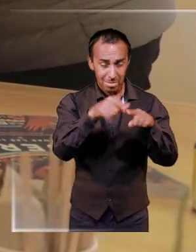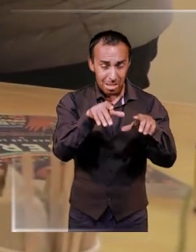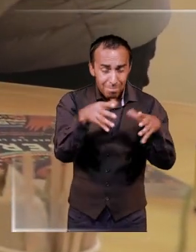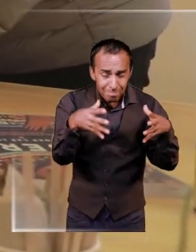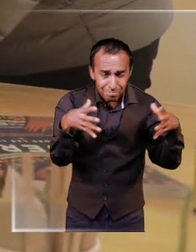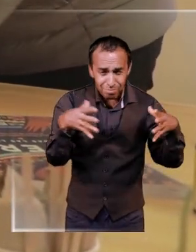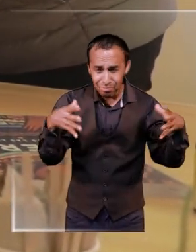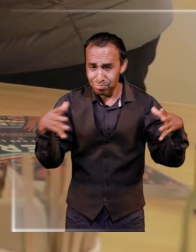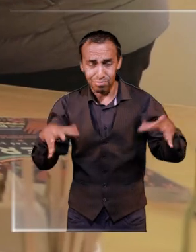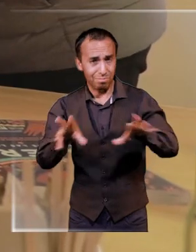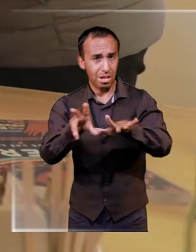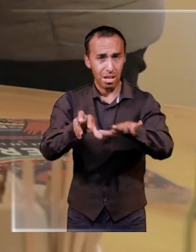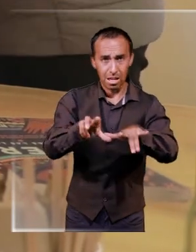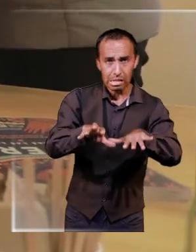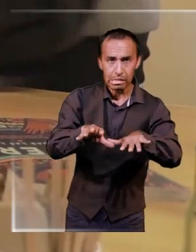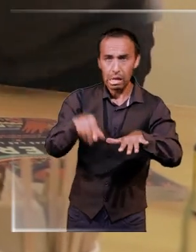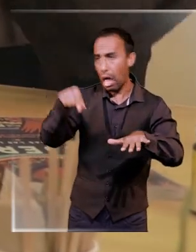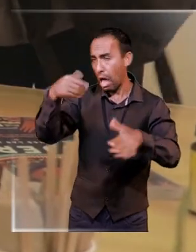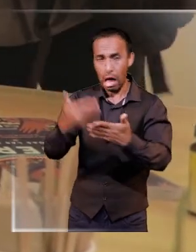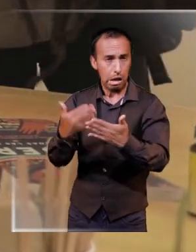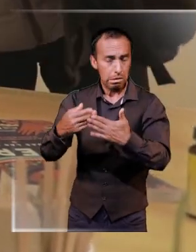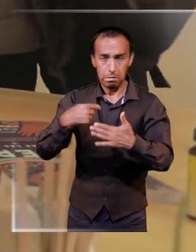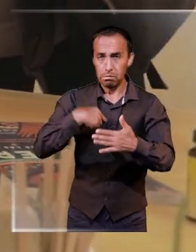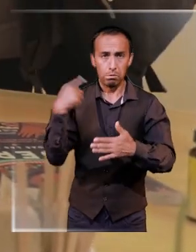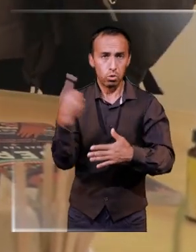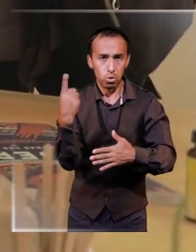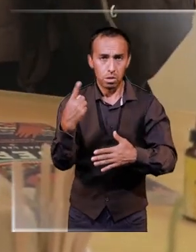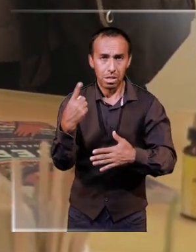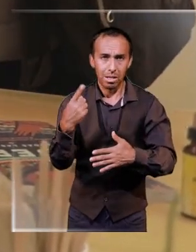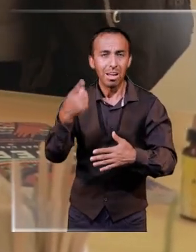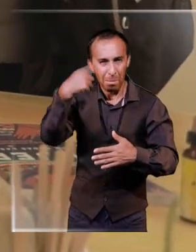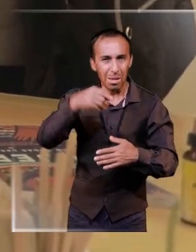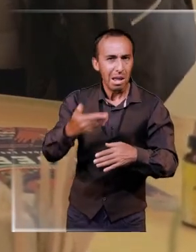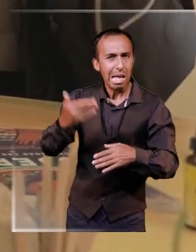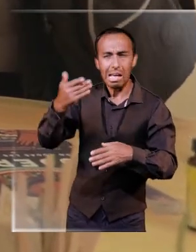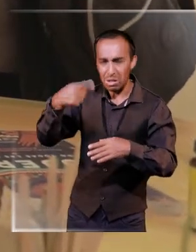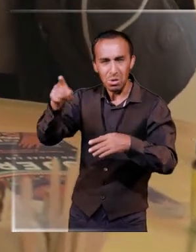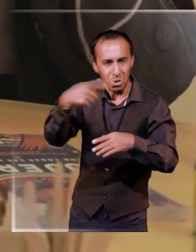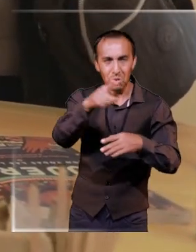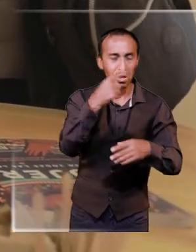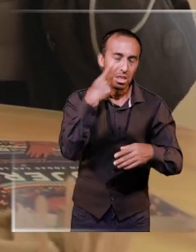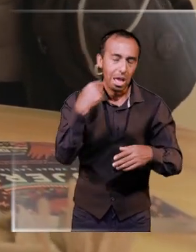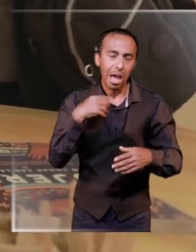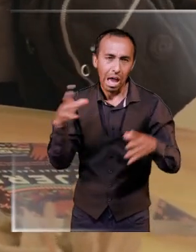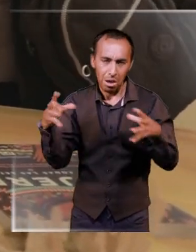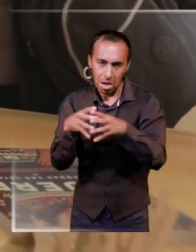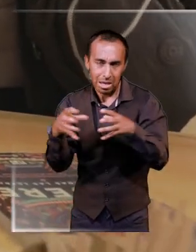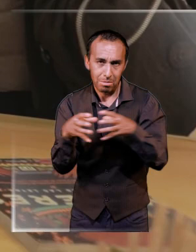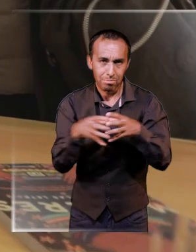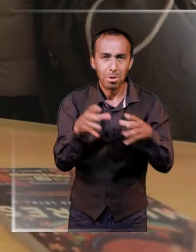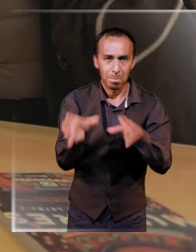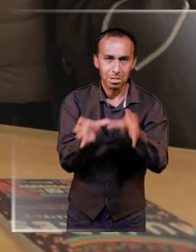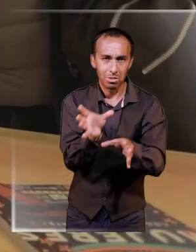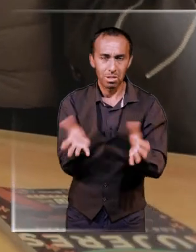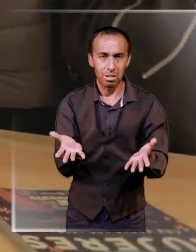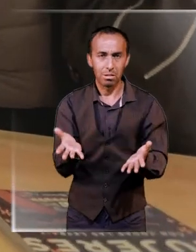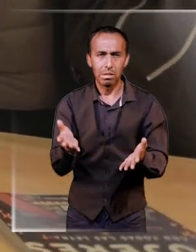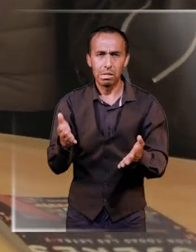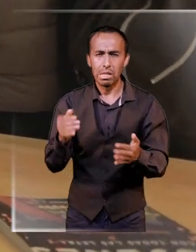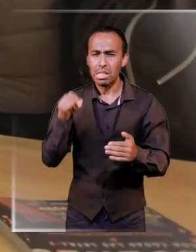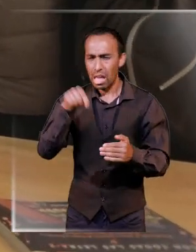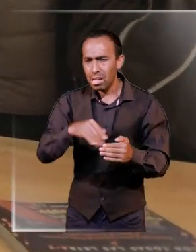Siempre hay mucho que escribir. Estoy sola ahora, pero siempre hay un equipo. Y desde ahí siempre he tenido un